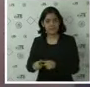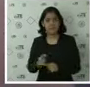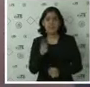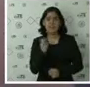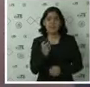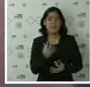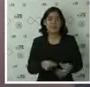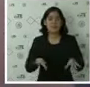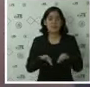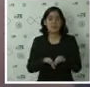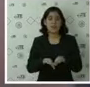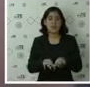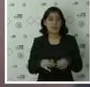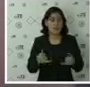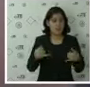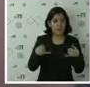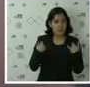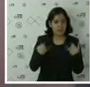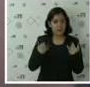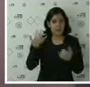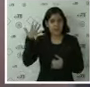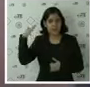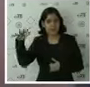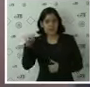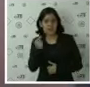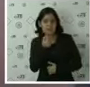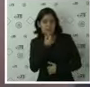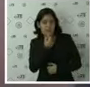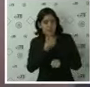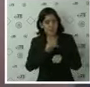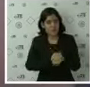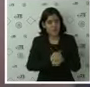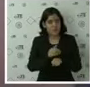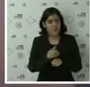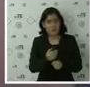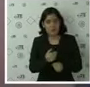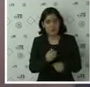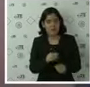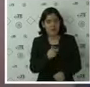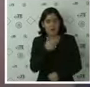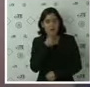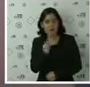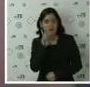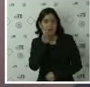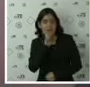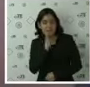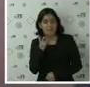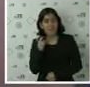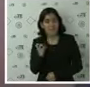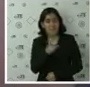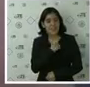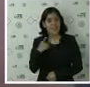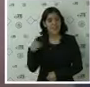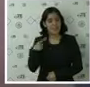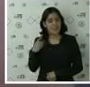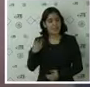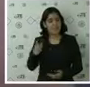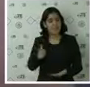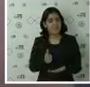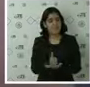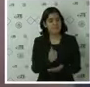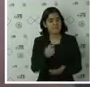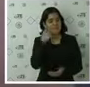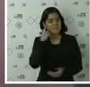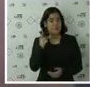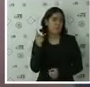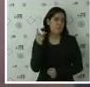siendo adultos, incluso niños y niñas, tengan la oportunidad de participar en la vida pública, tengan la oportunidad